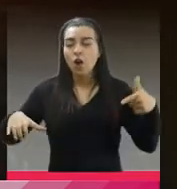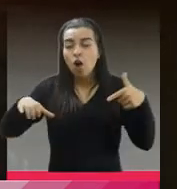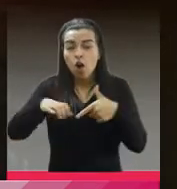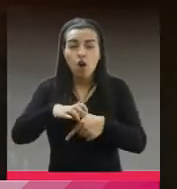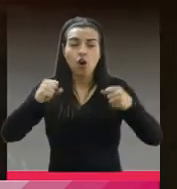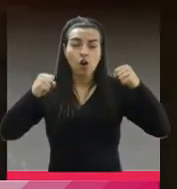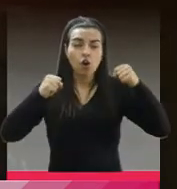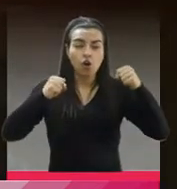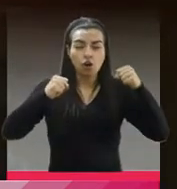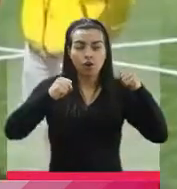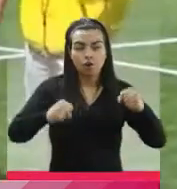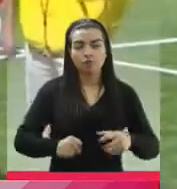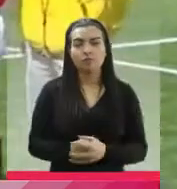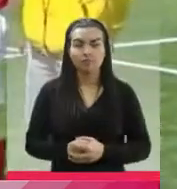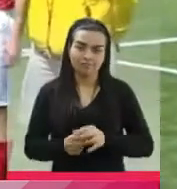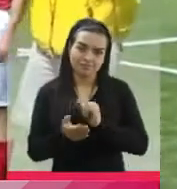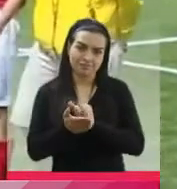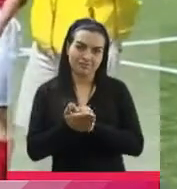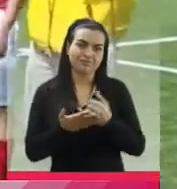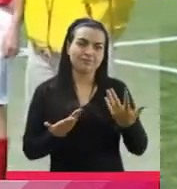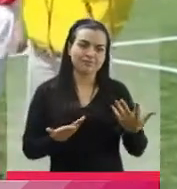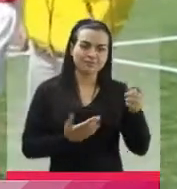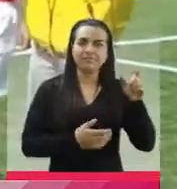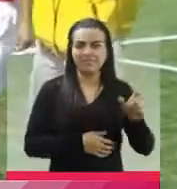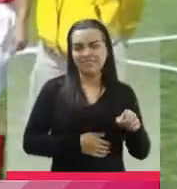¡Gol de APADB! Su preparación está